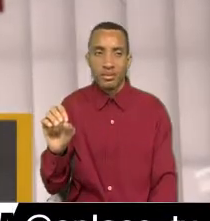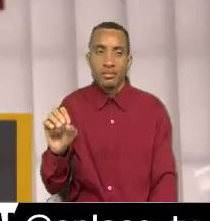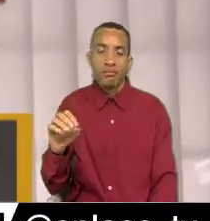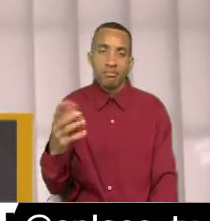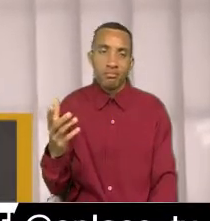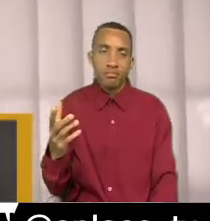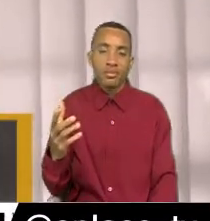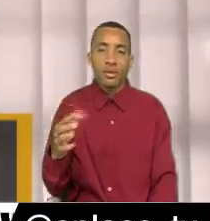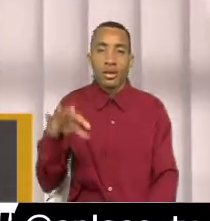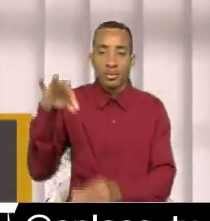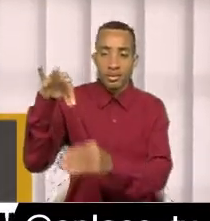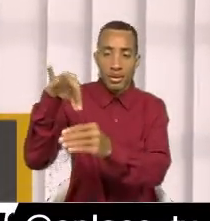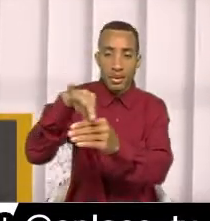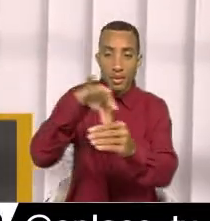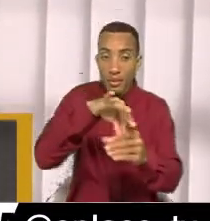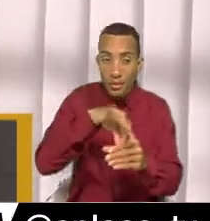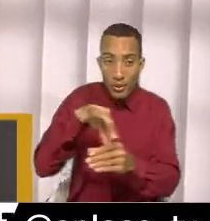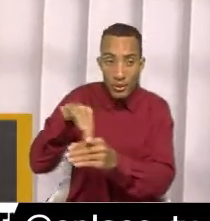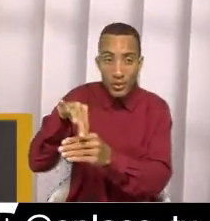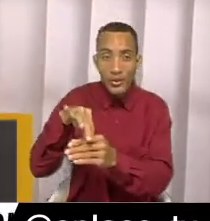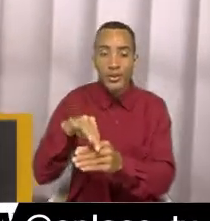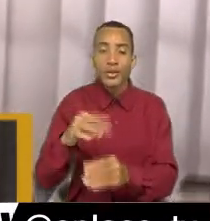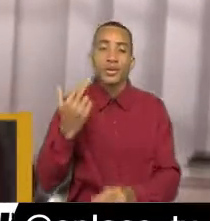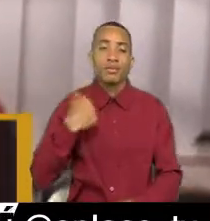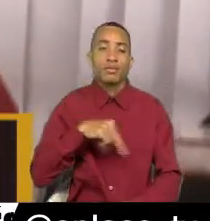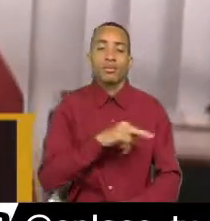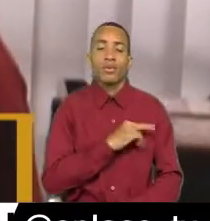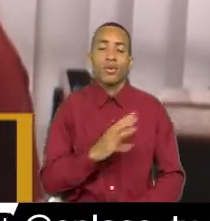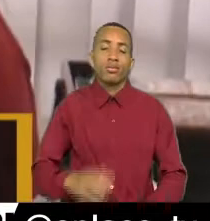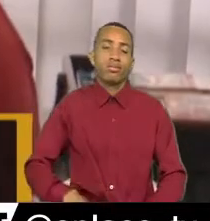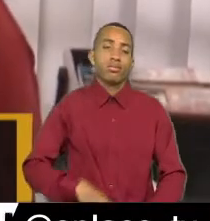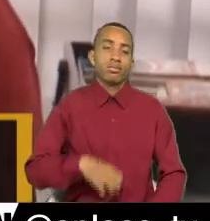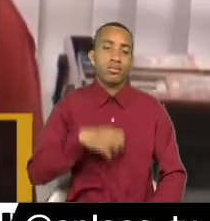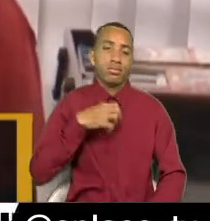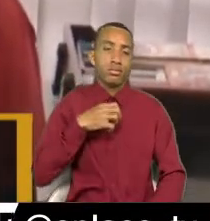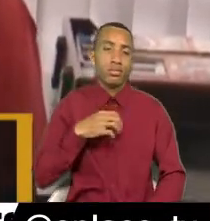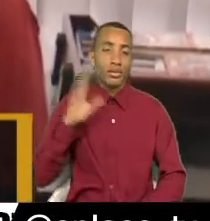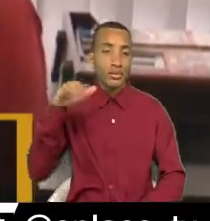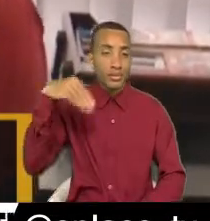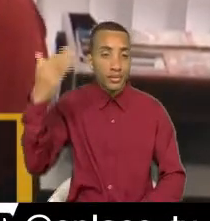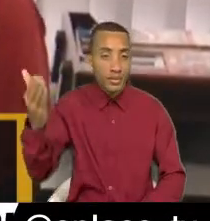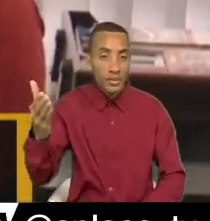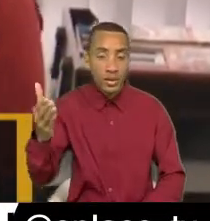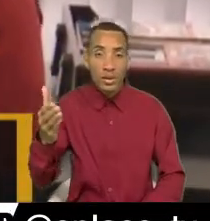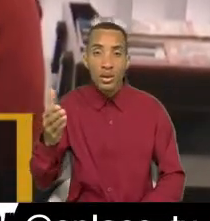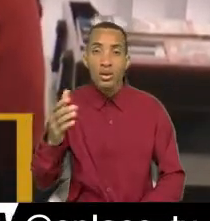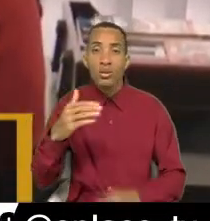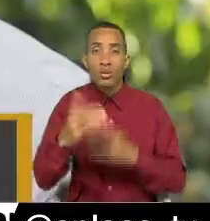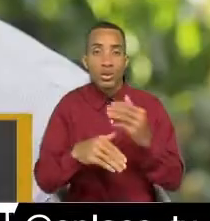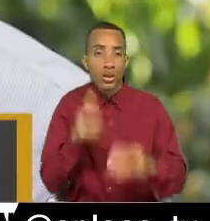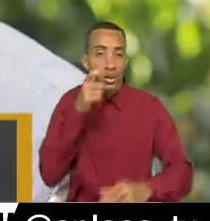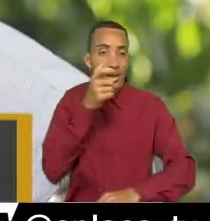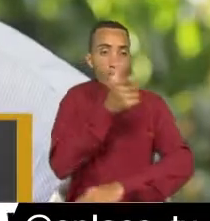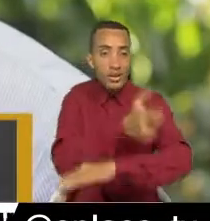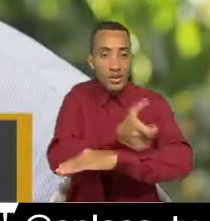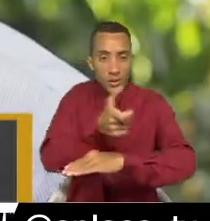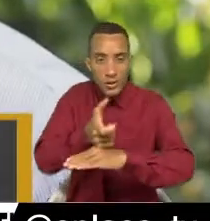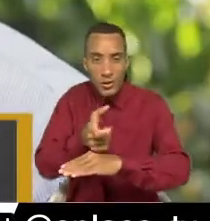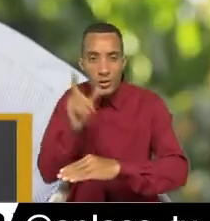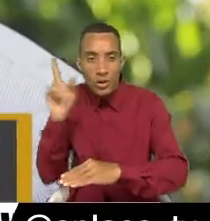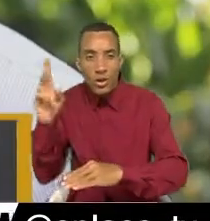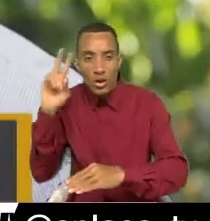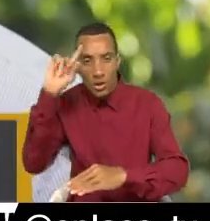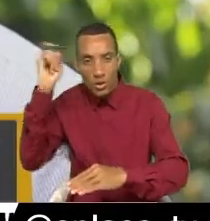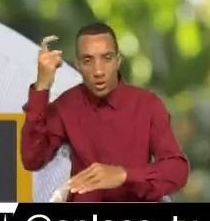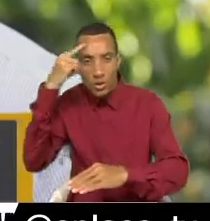posiciones de voto. Nos sentimos muy orgullosos de que después de un proceso de intervención tan largo, los empresarios que son